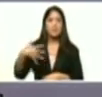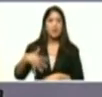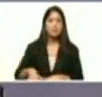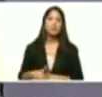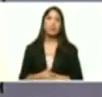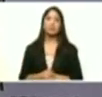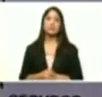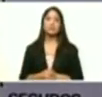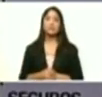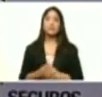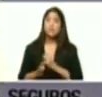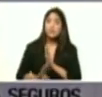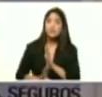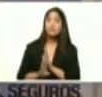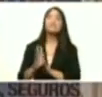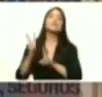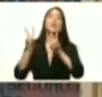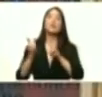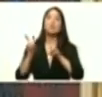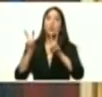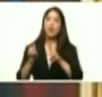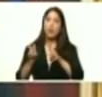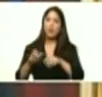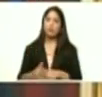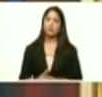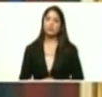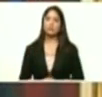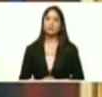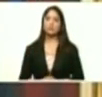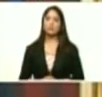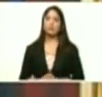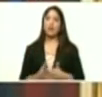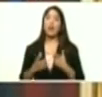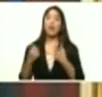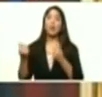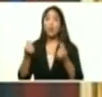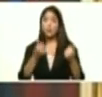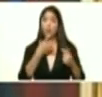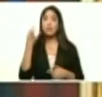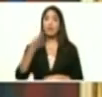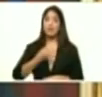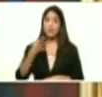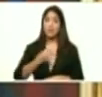apuntalar un crecimiento nuevo de riqueza y económica real